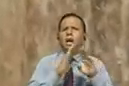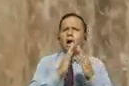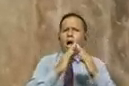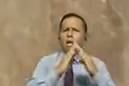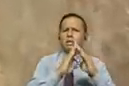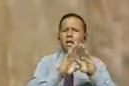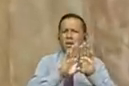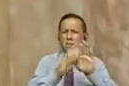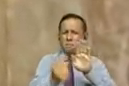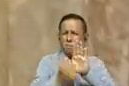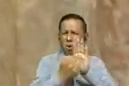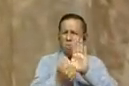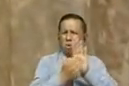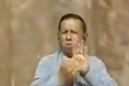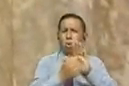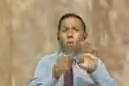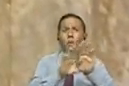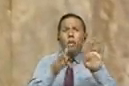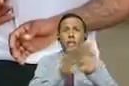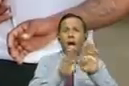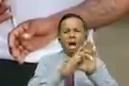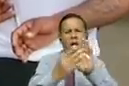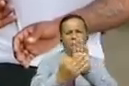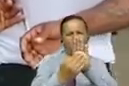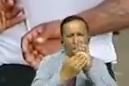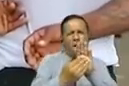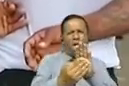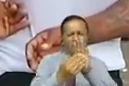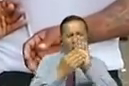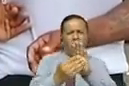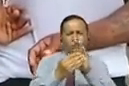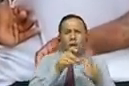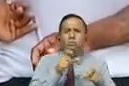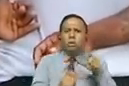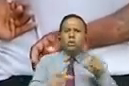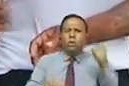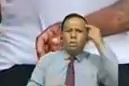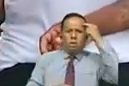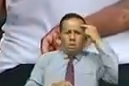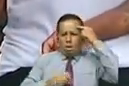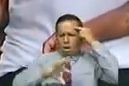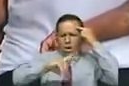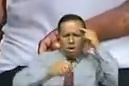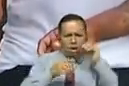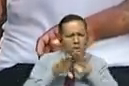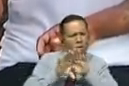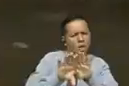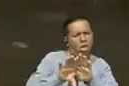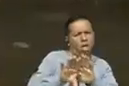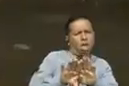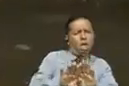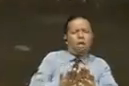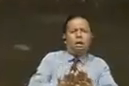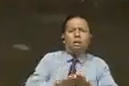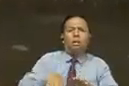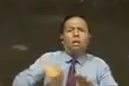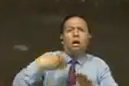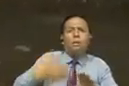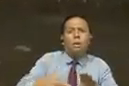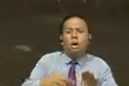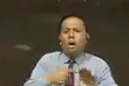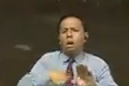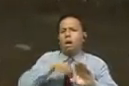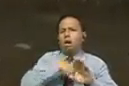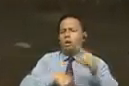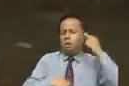desde afuera intentaba ingresar a la fuerza. Asustados creyeron que se trataba de algún ladrón, pero luego una ráfaga